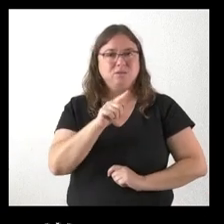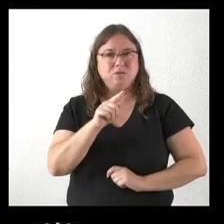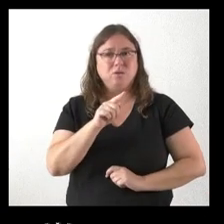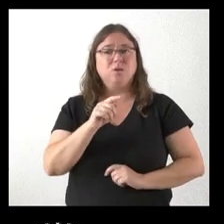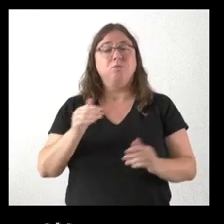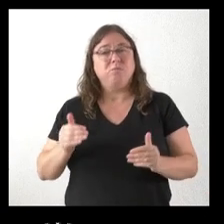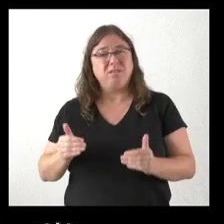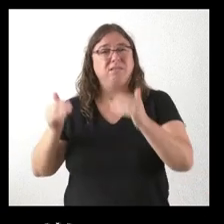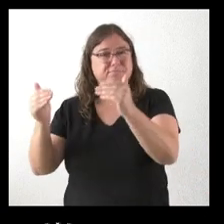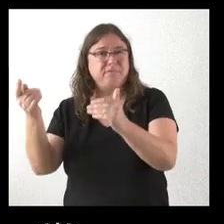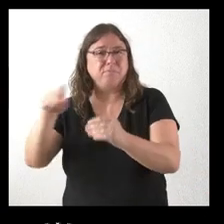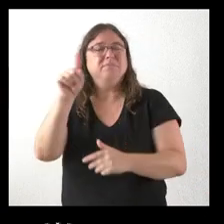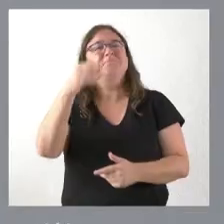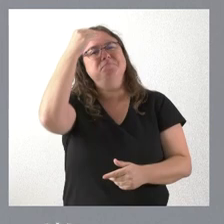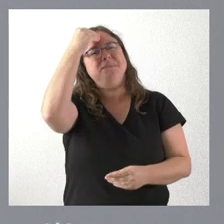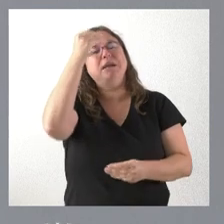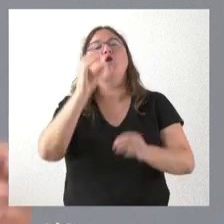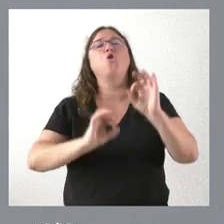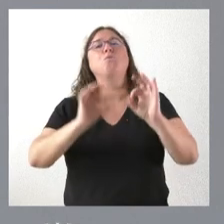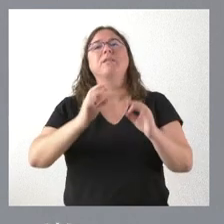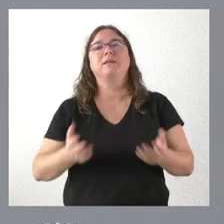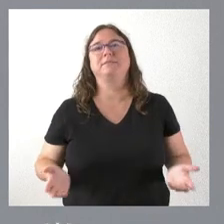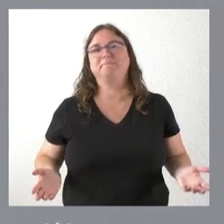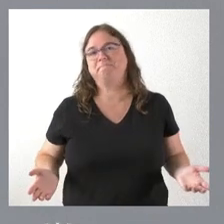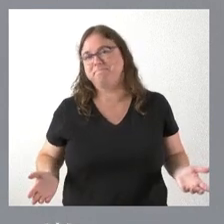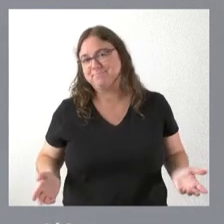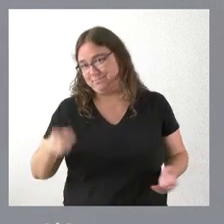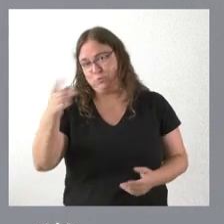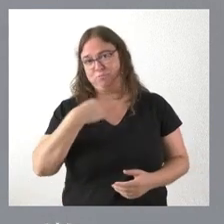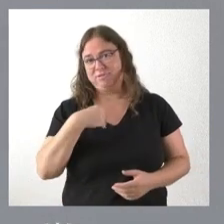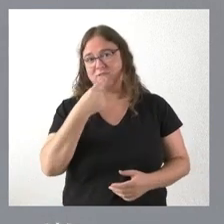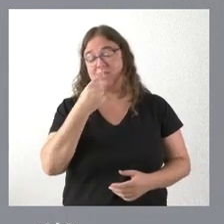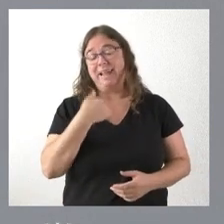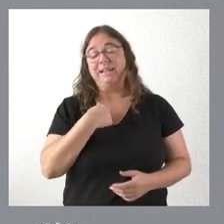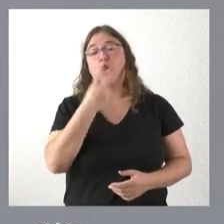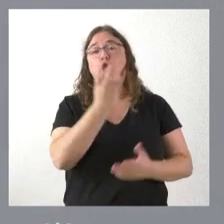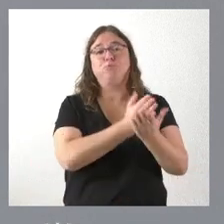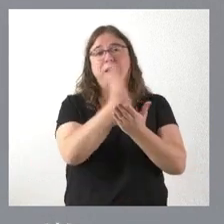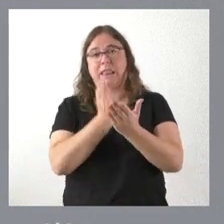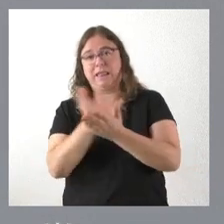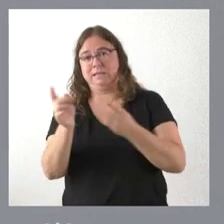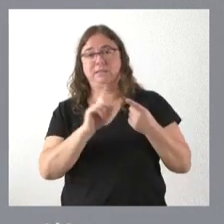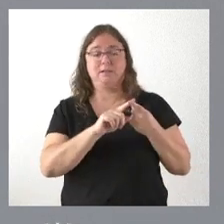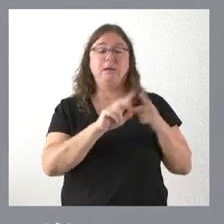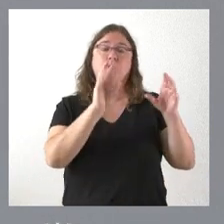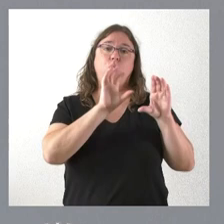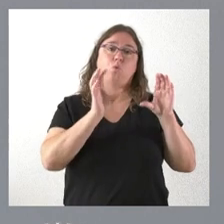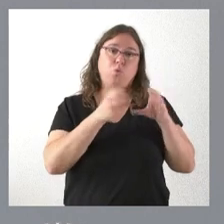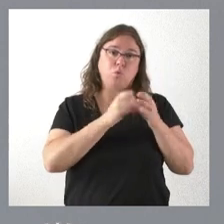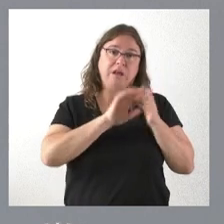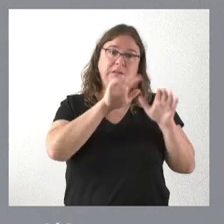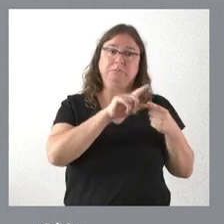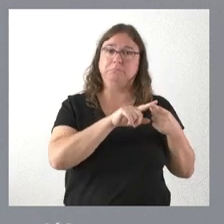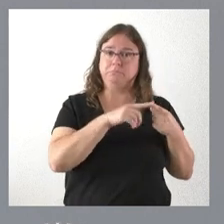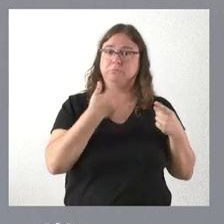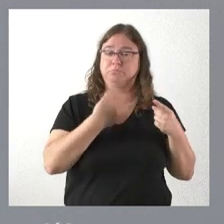prorrogado también pues como usted dice aquí hay dos partes en lo que corresponde la junta de Castilla y león Yo